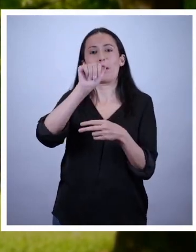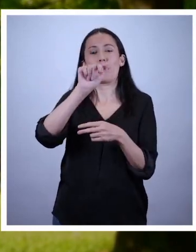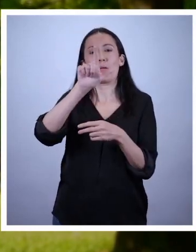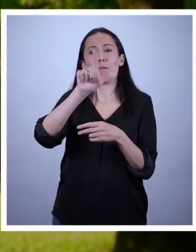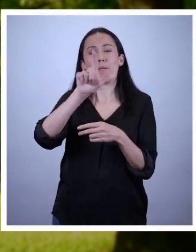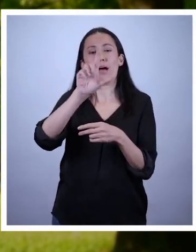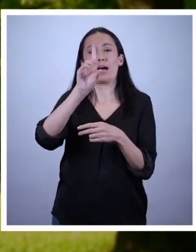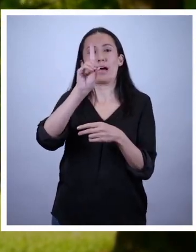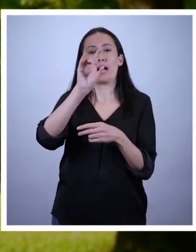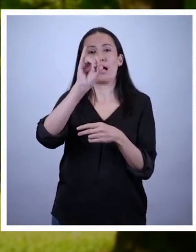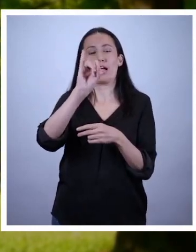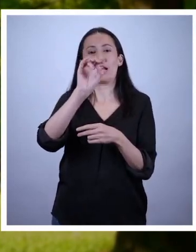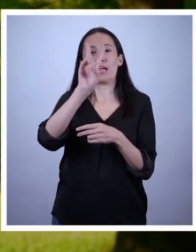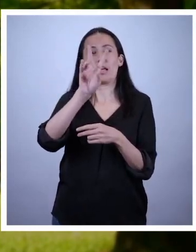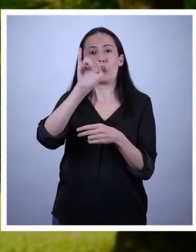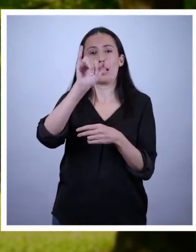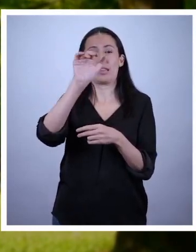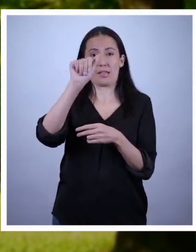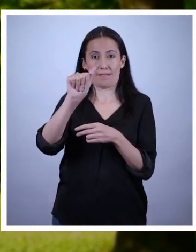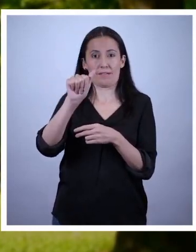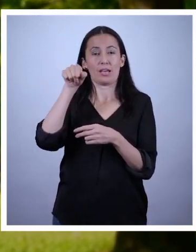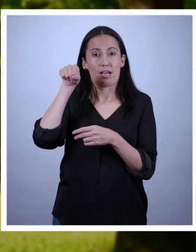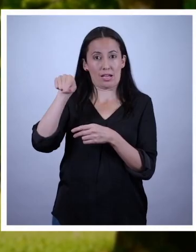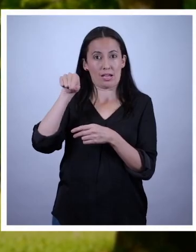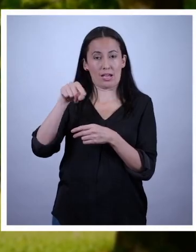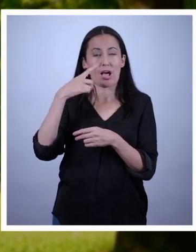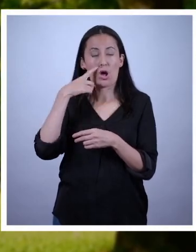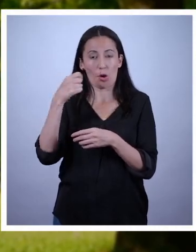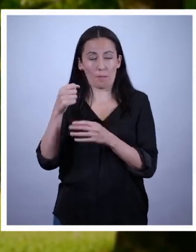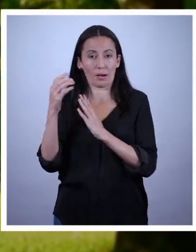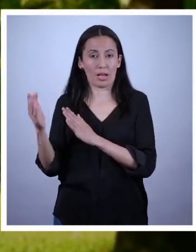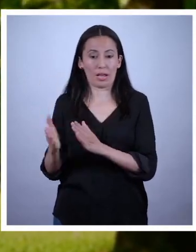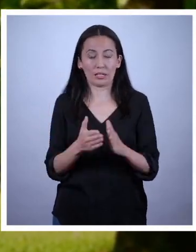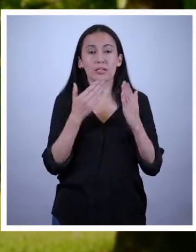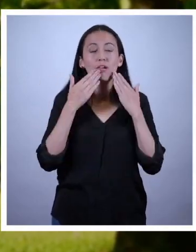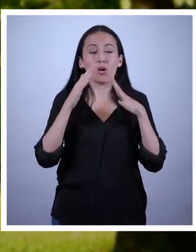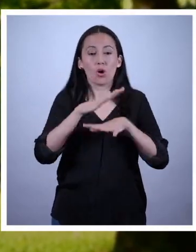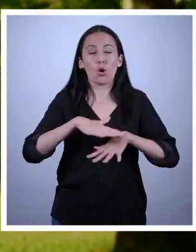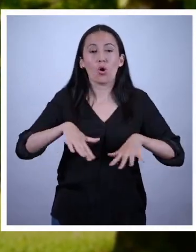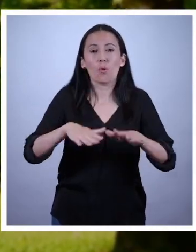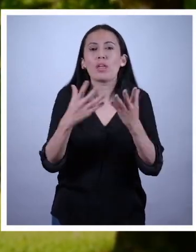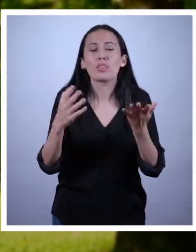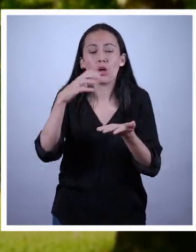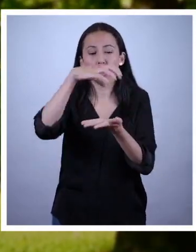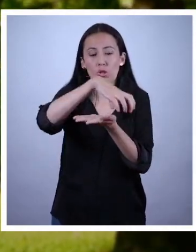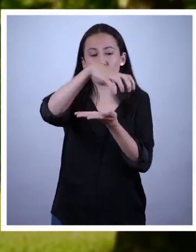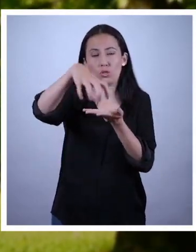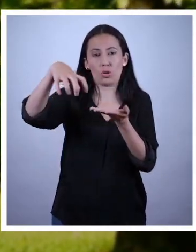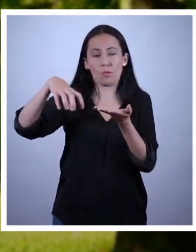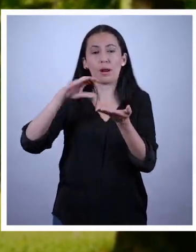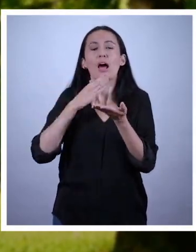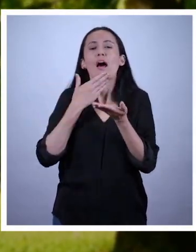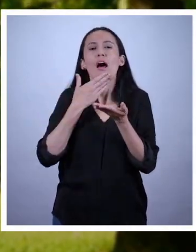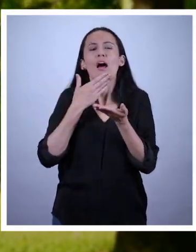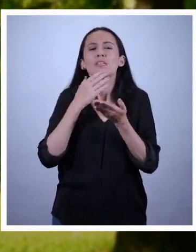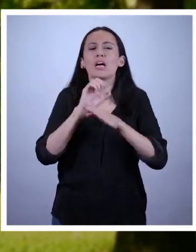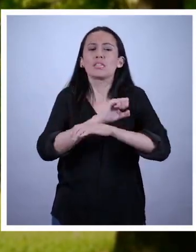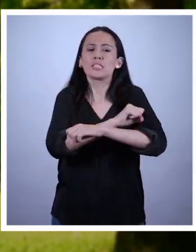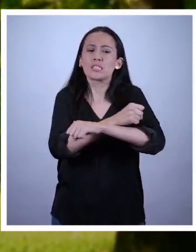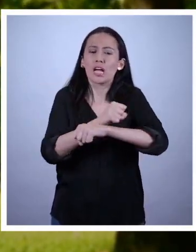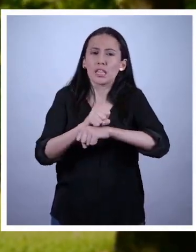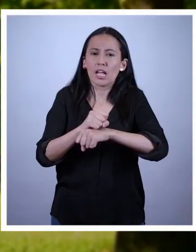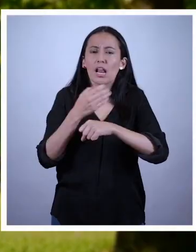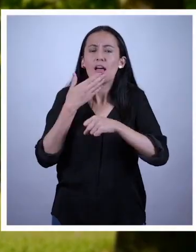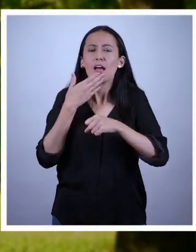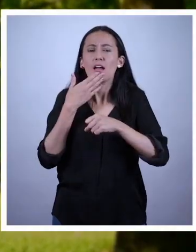la primera sociedad de agricultores sedentarios y ceramistas en el Ecuador. Su sitio arqueológico se ubica en la provincia de Santa